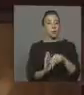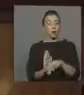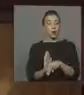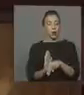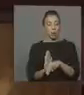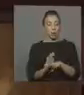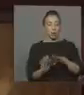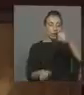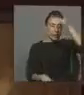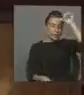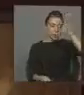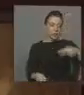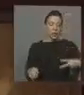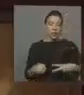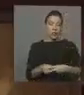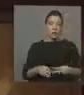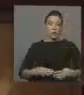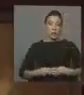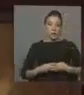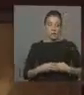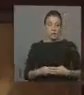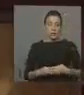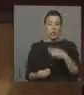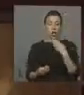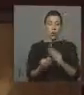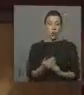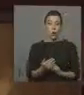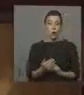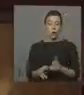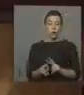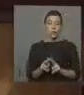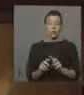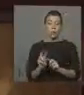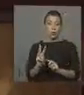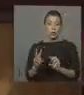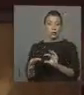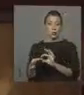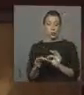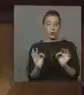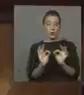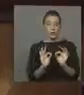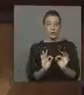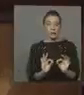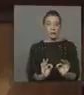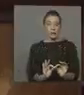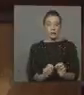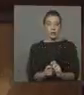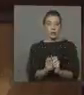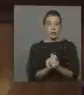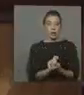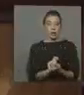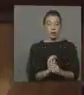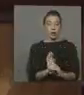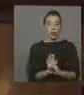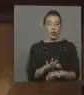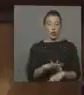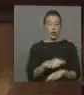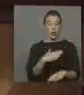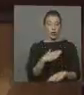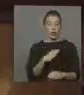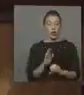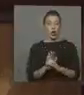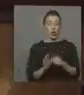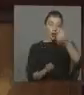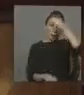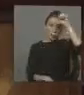para la despenalización de la interrupción del embarazo cuando éste se produzca por 3 causales específicas, modificándose el Código Sanitario, el